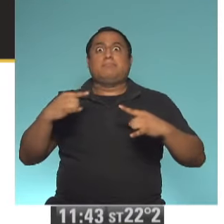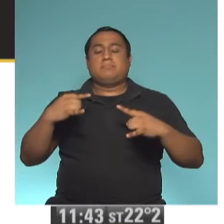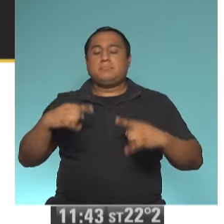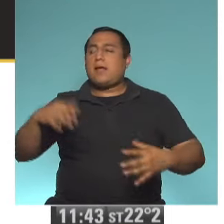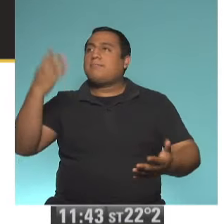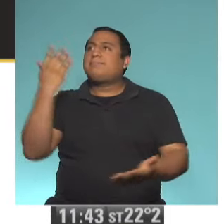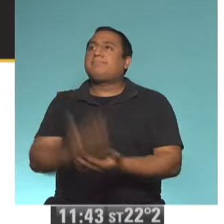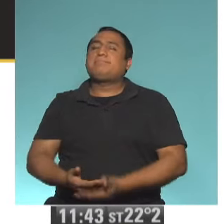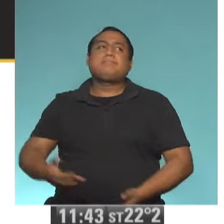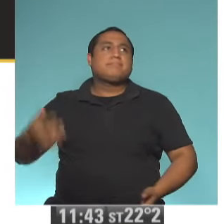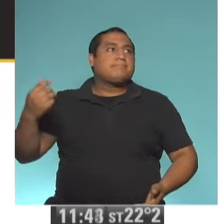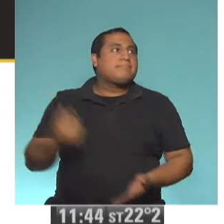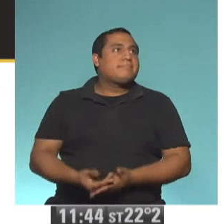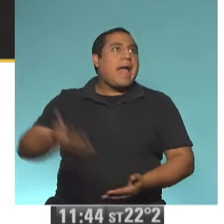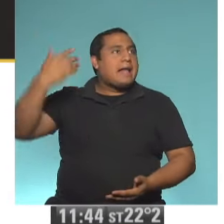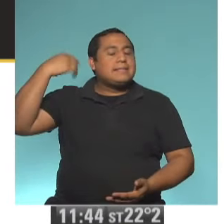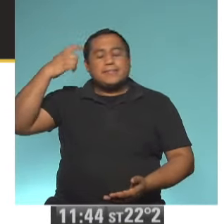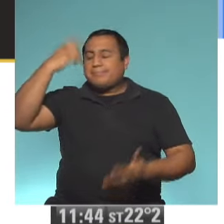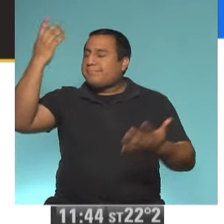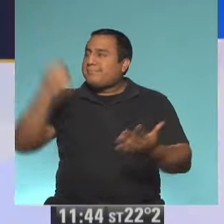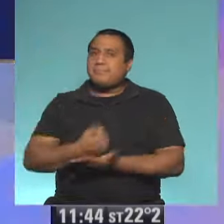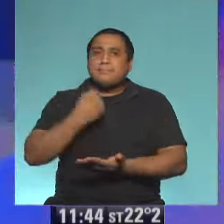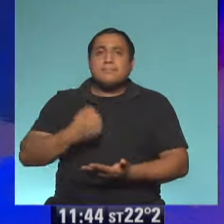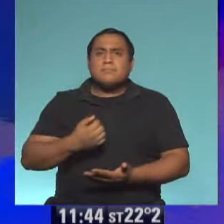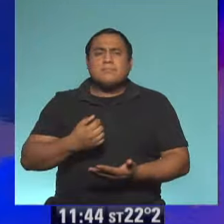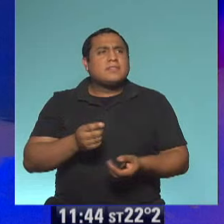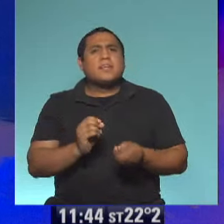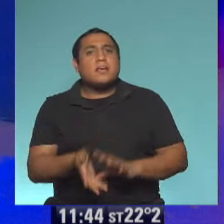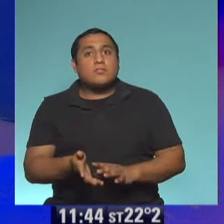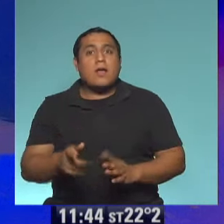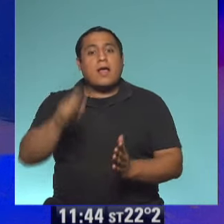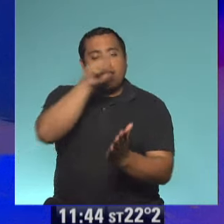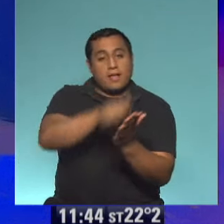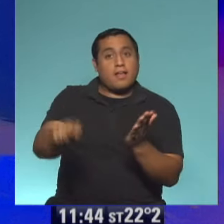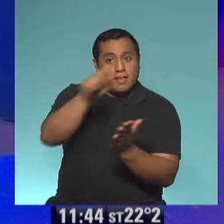no se me había ocurrido antes? ¿Qué hizo? Escribió.